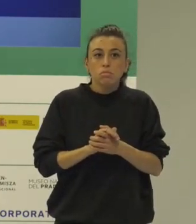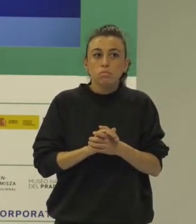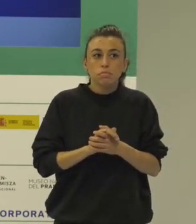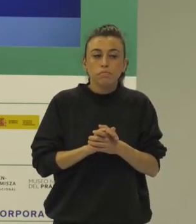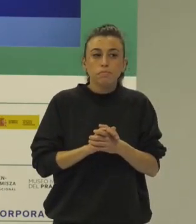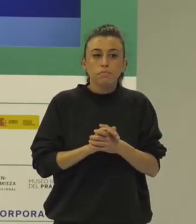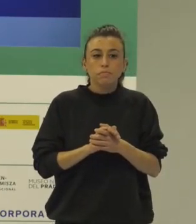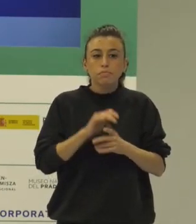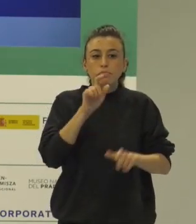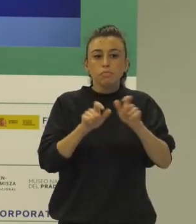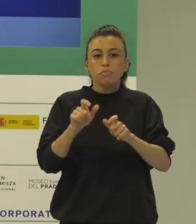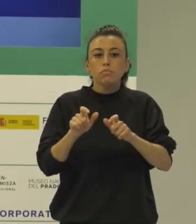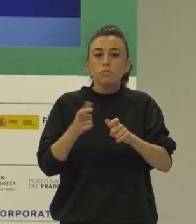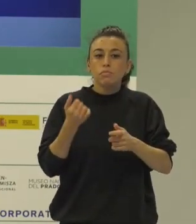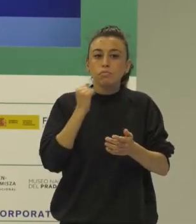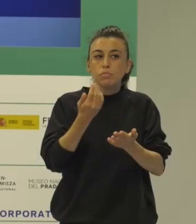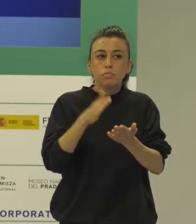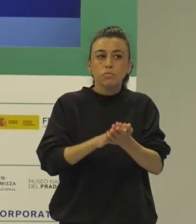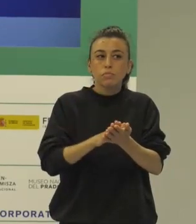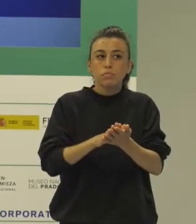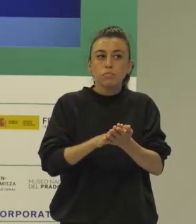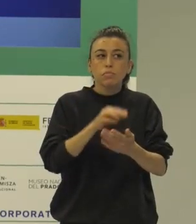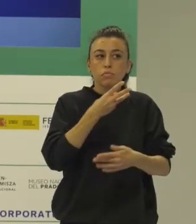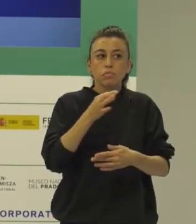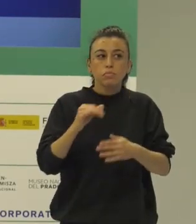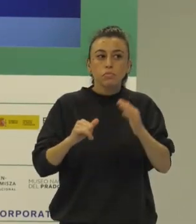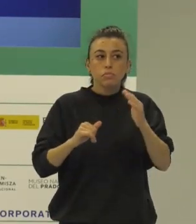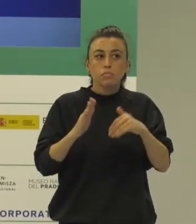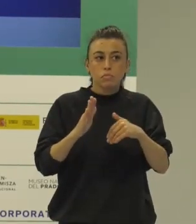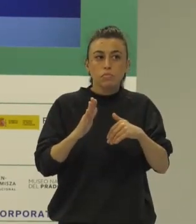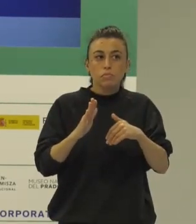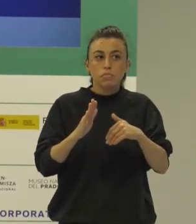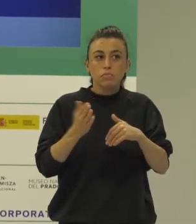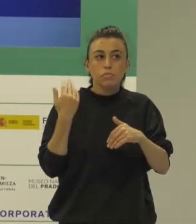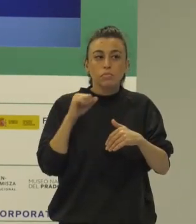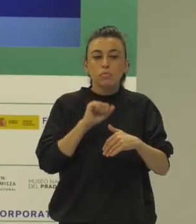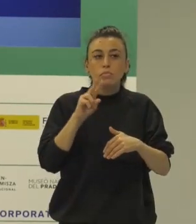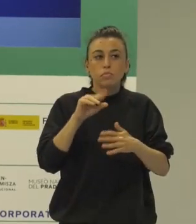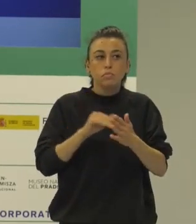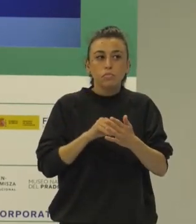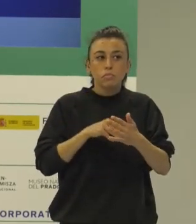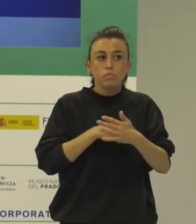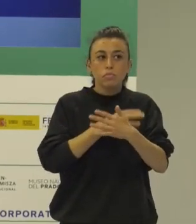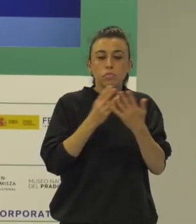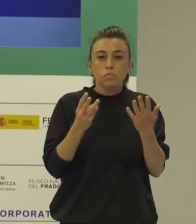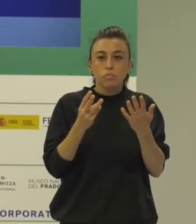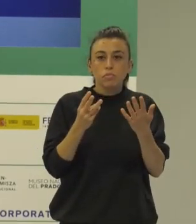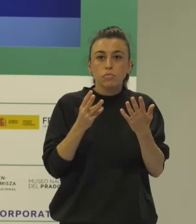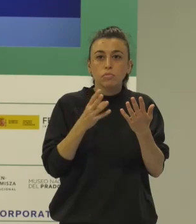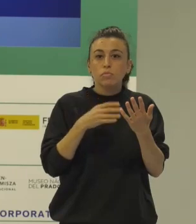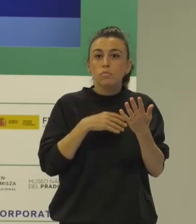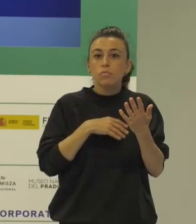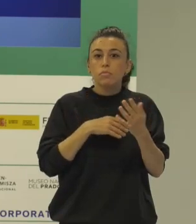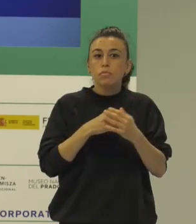300 asesinados a partir de 2018, un proceso de desmantelamiento de la democracia,